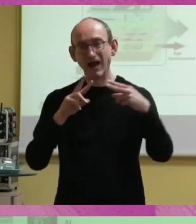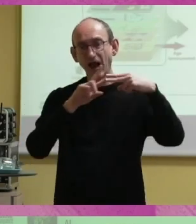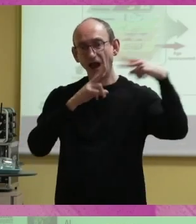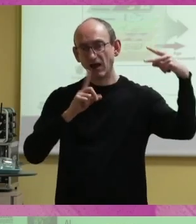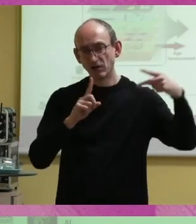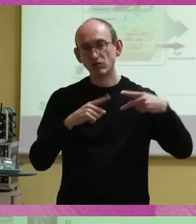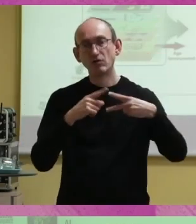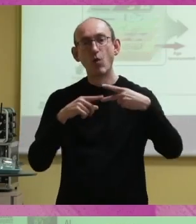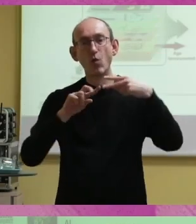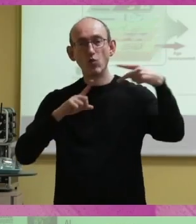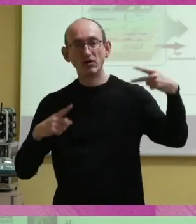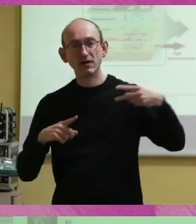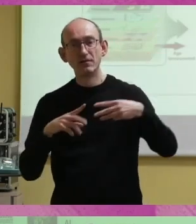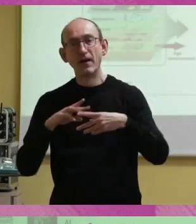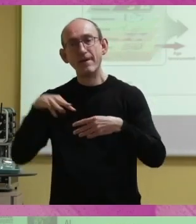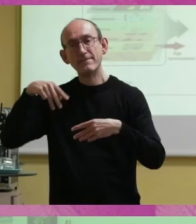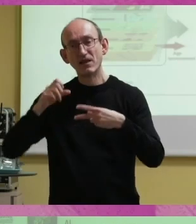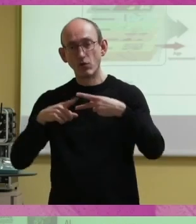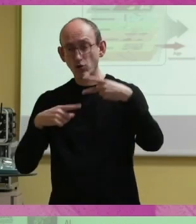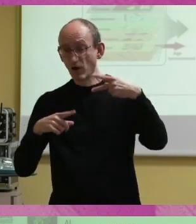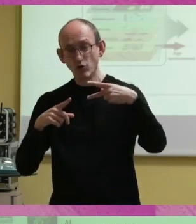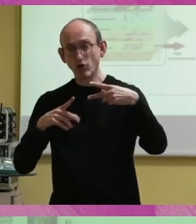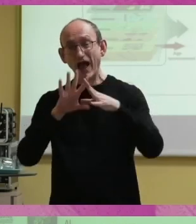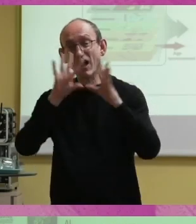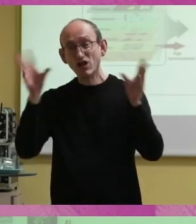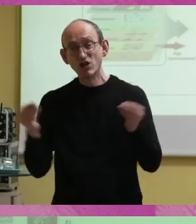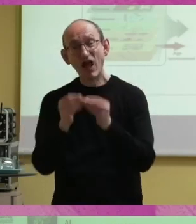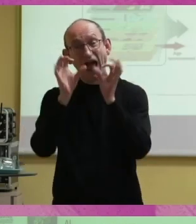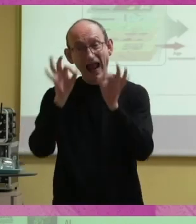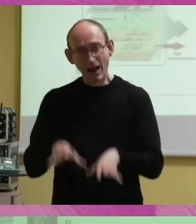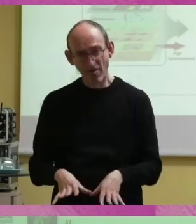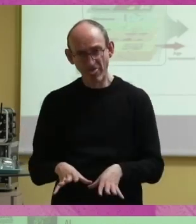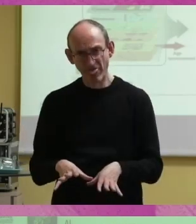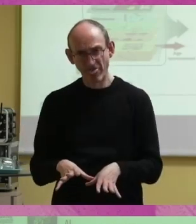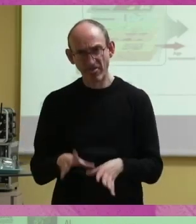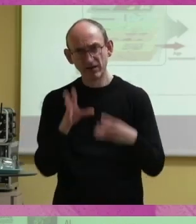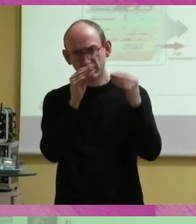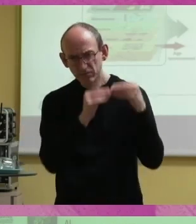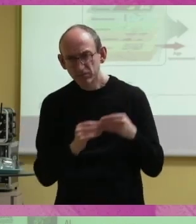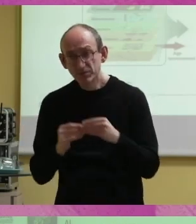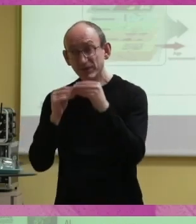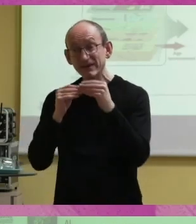el proteoma, no solo el metaboloma, sino todas a la vez. Pues si alguna vez somos